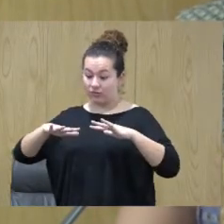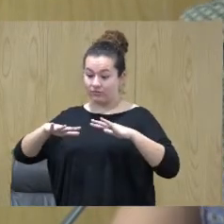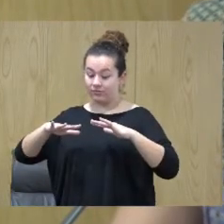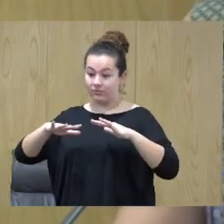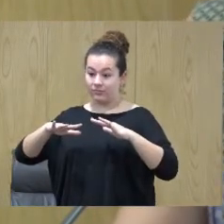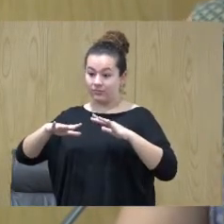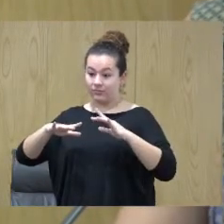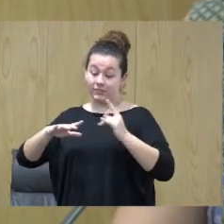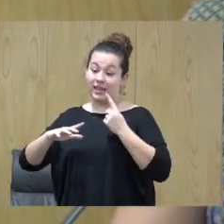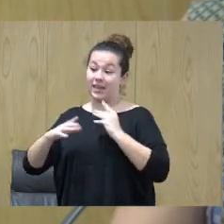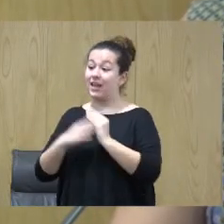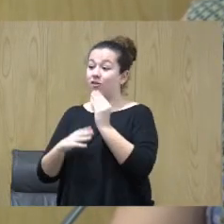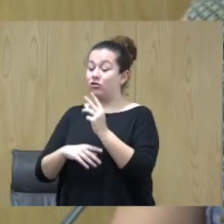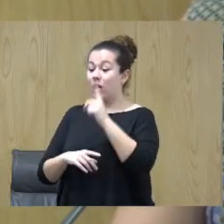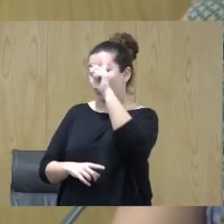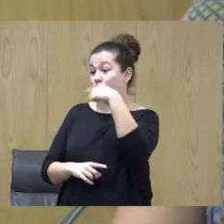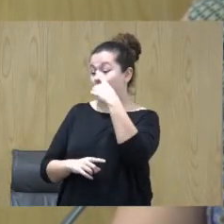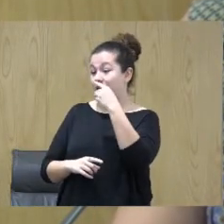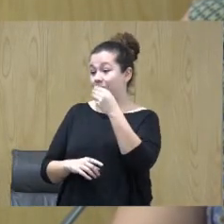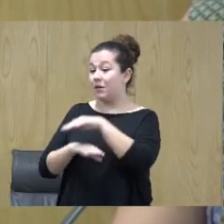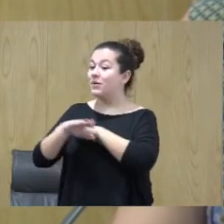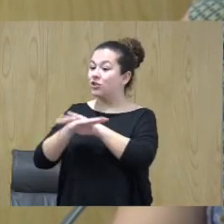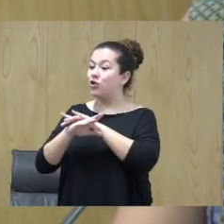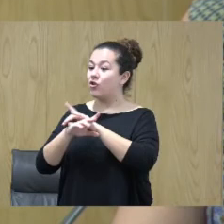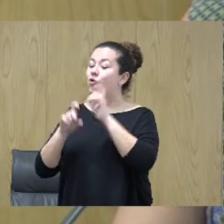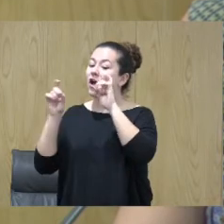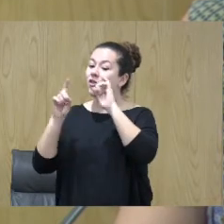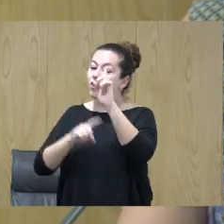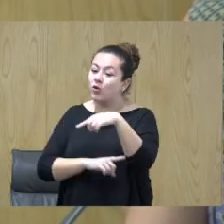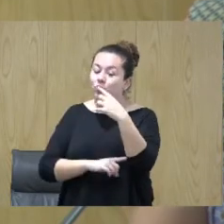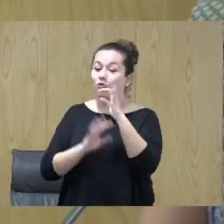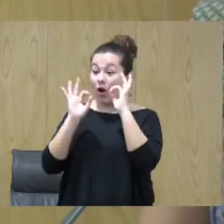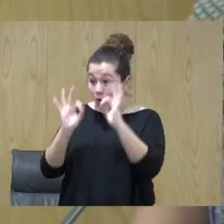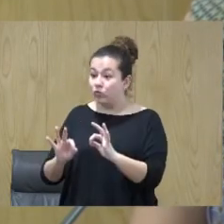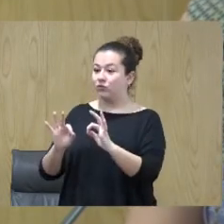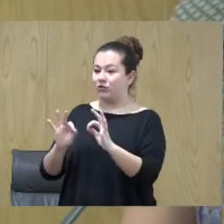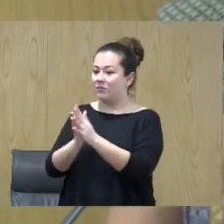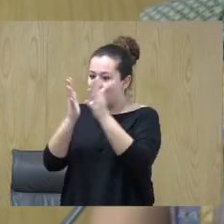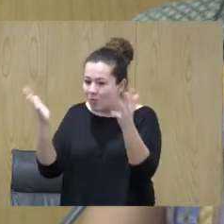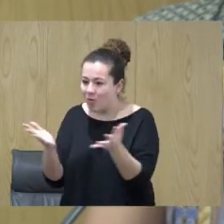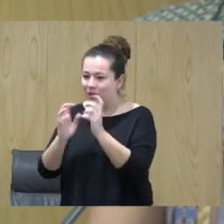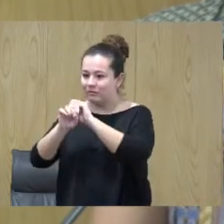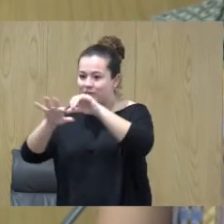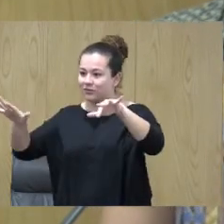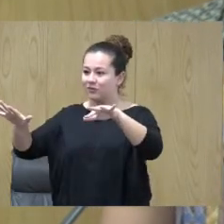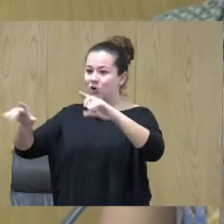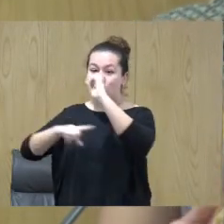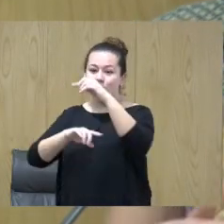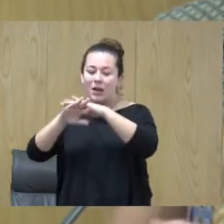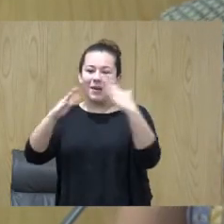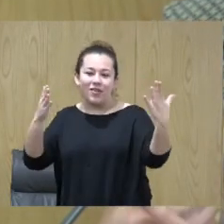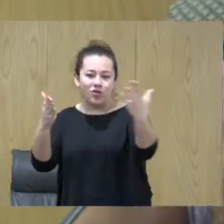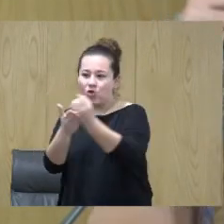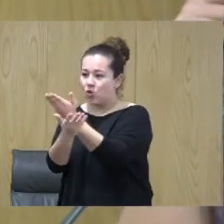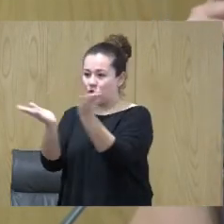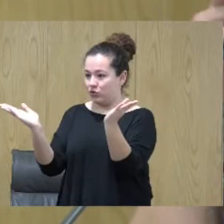General de Industrias Culturales del Ministerio de Educación y Cultura es precisamente promover la cultura para todos,